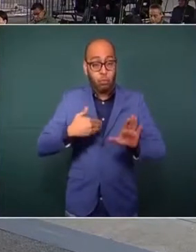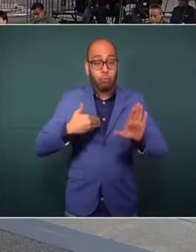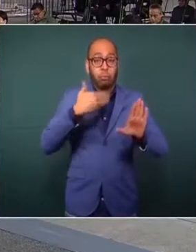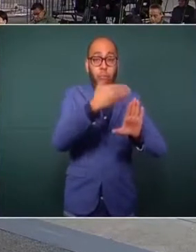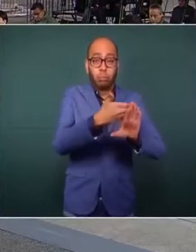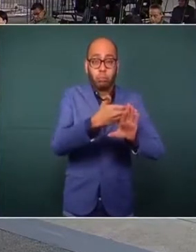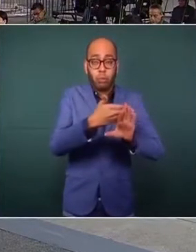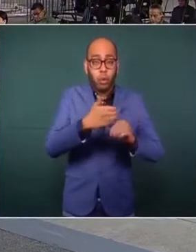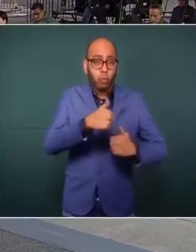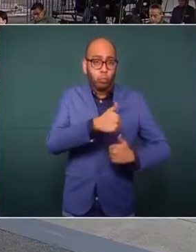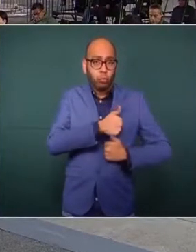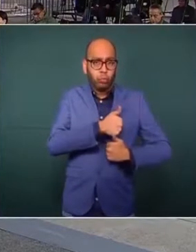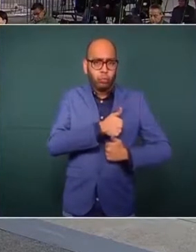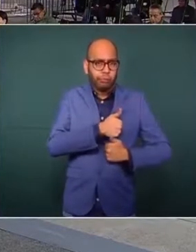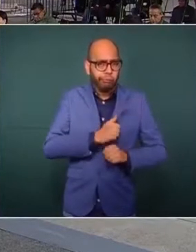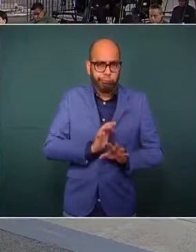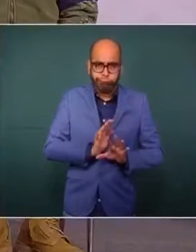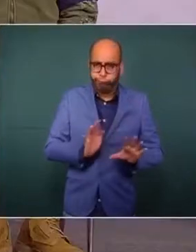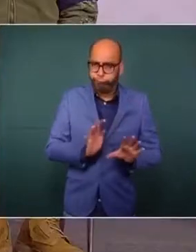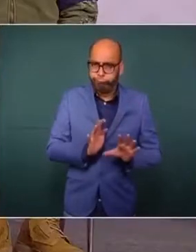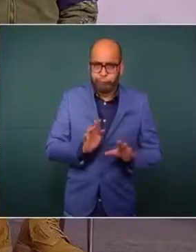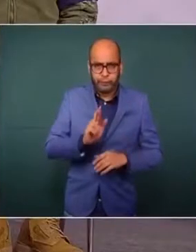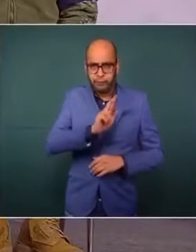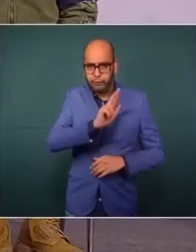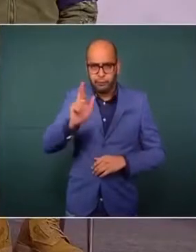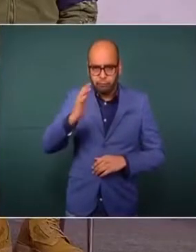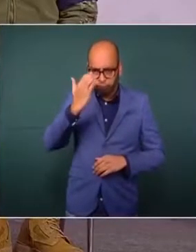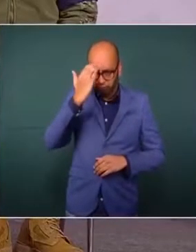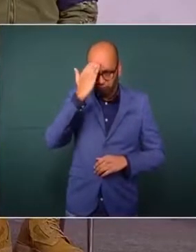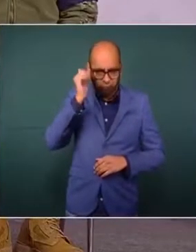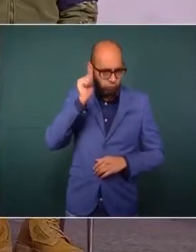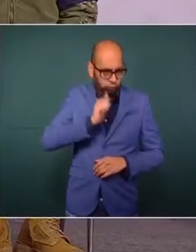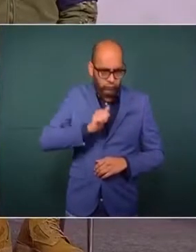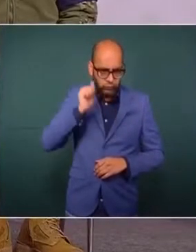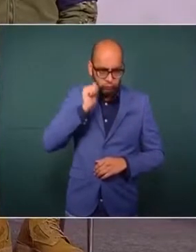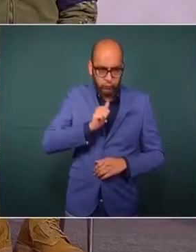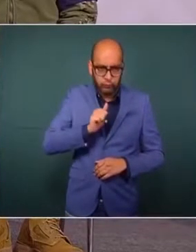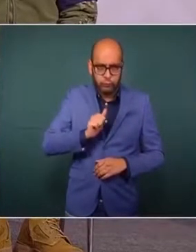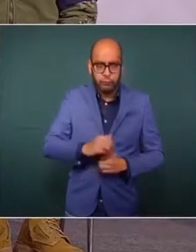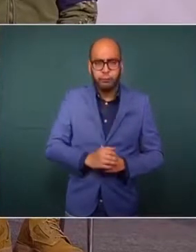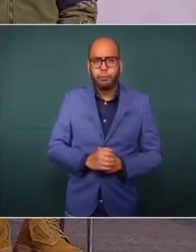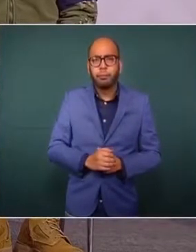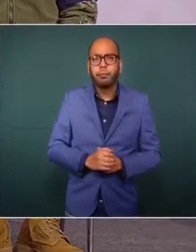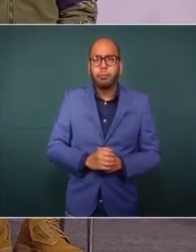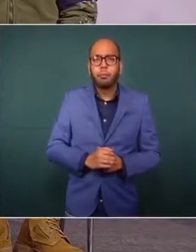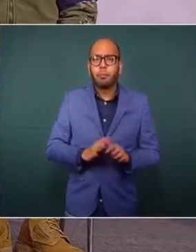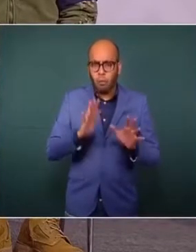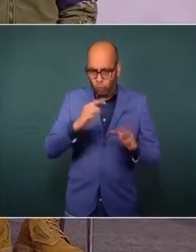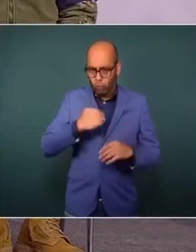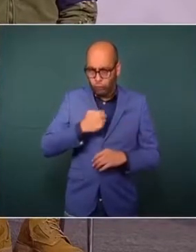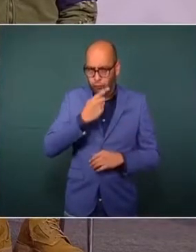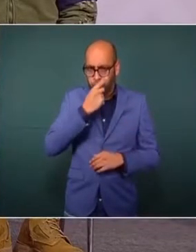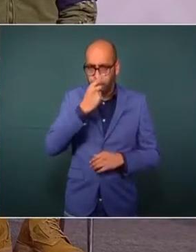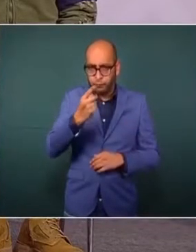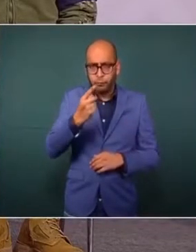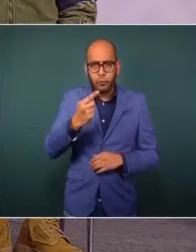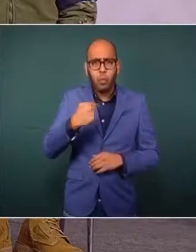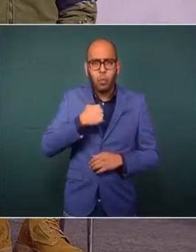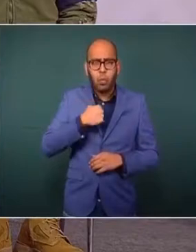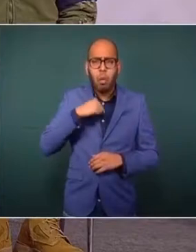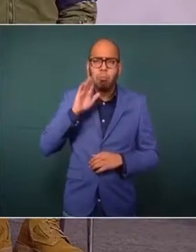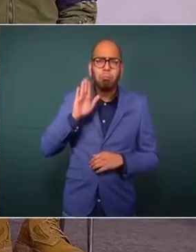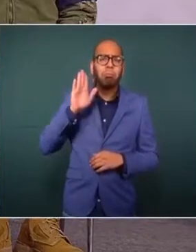o las fuerzas armadas en el conocimiento siempre es más déjenme les digo que yo estuve a favor